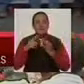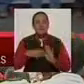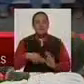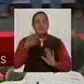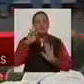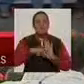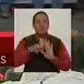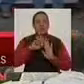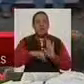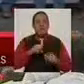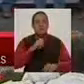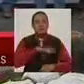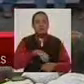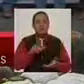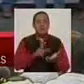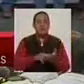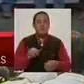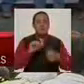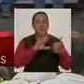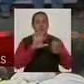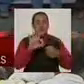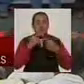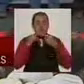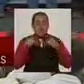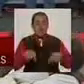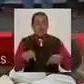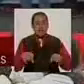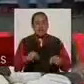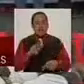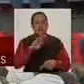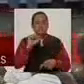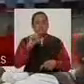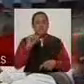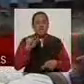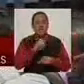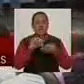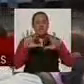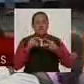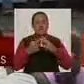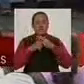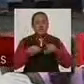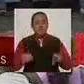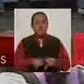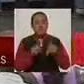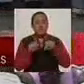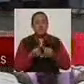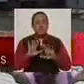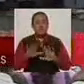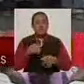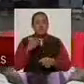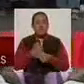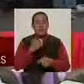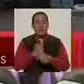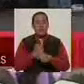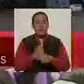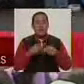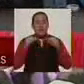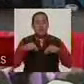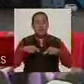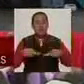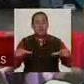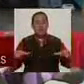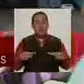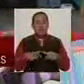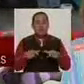sé que Pensión 65 está acá y Beca 18 ha comenzado también sus acciones en esta zona.